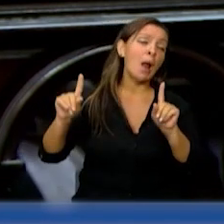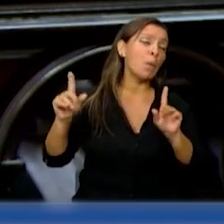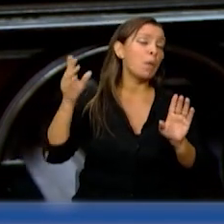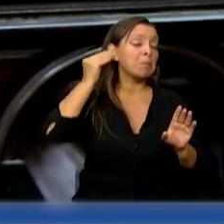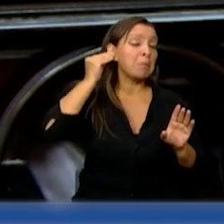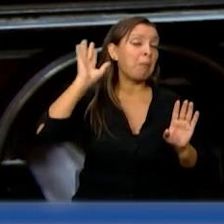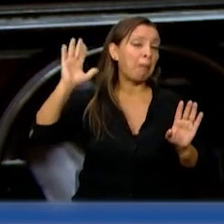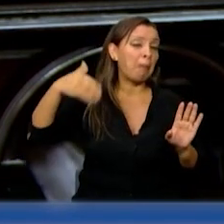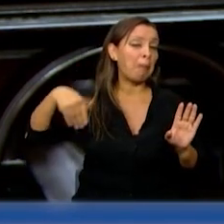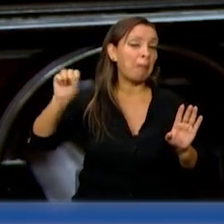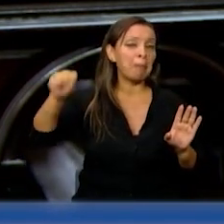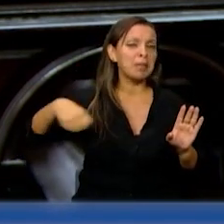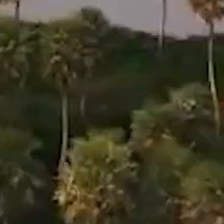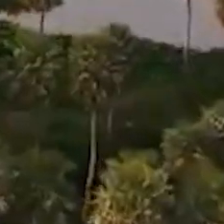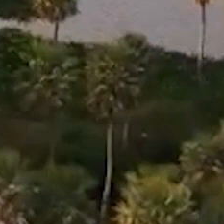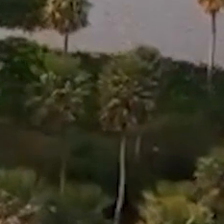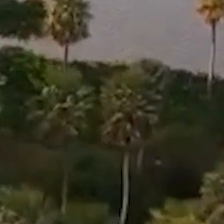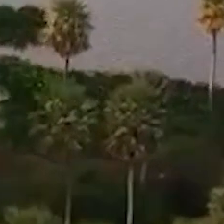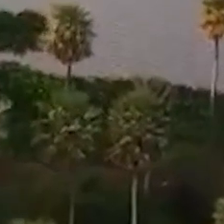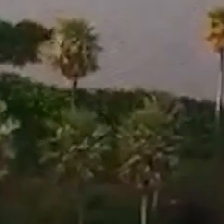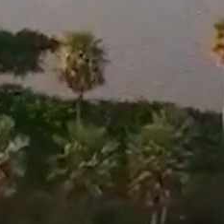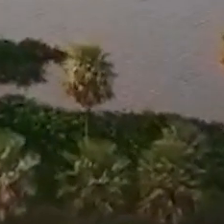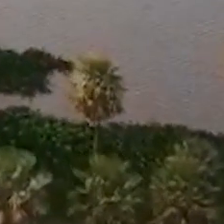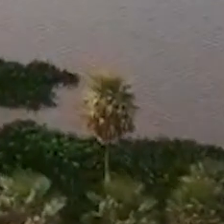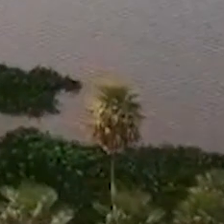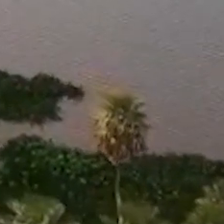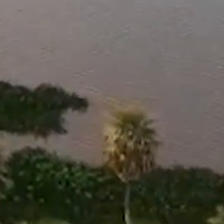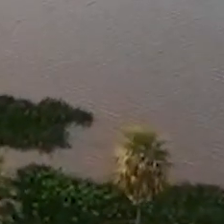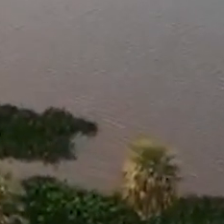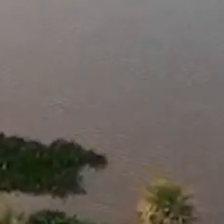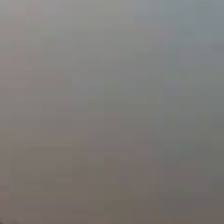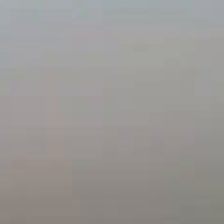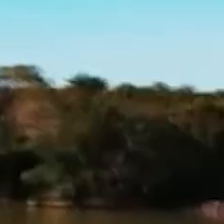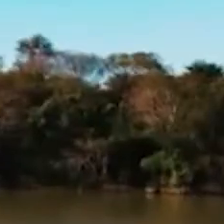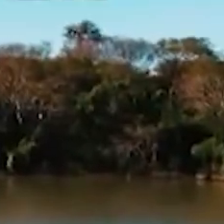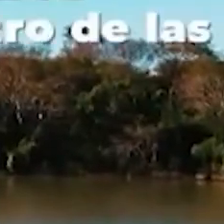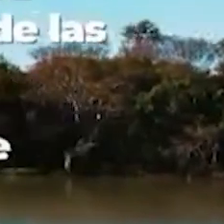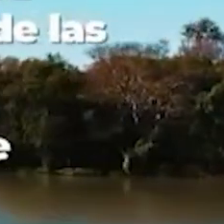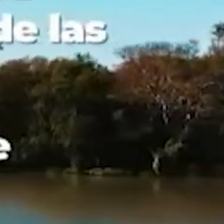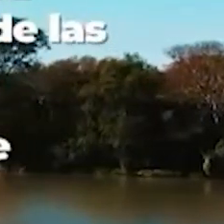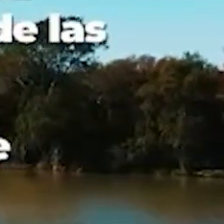moleste, no lo voy a mencionar porque le voy a dar derecho a réplica. Gracias, gracias, gracias por...